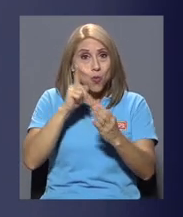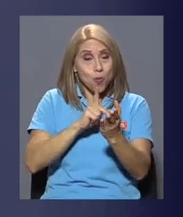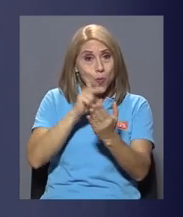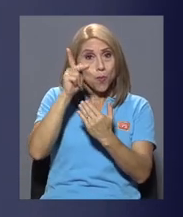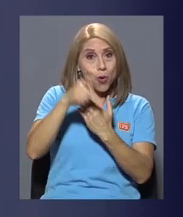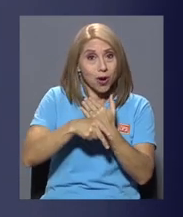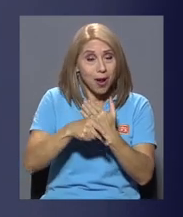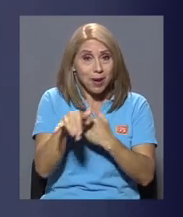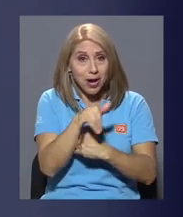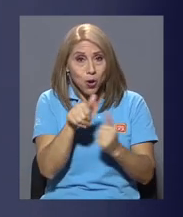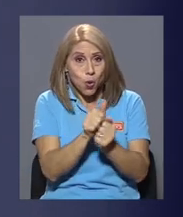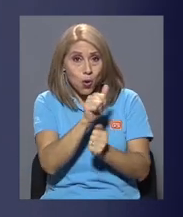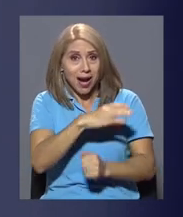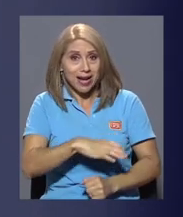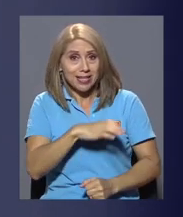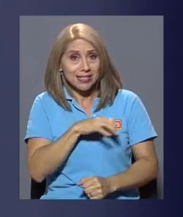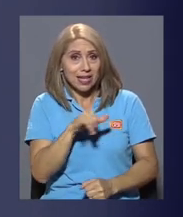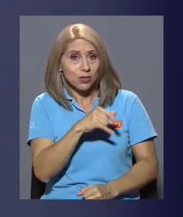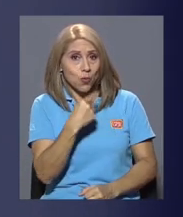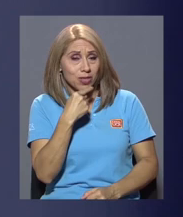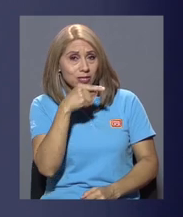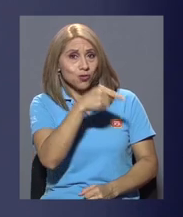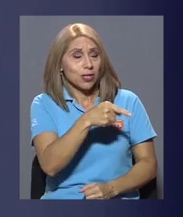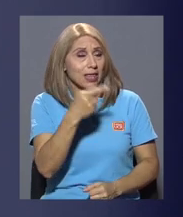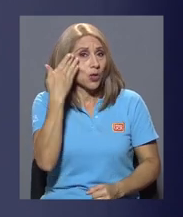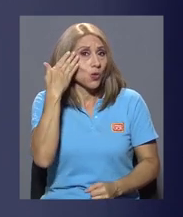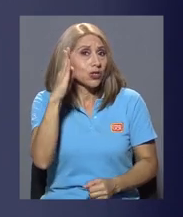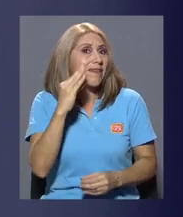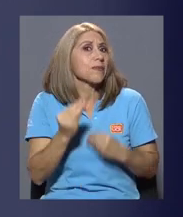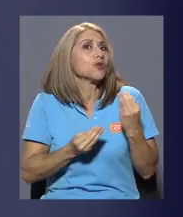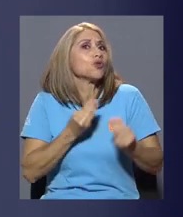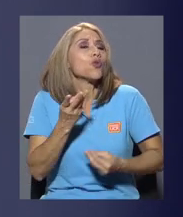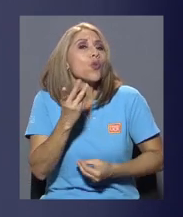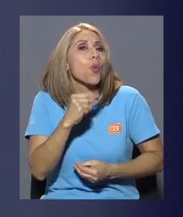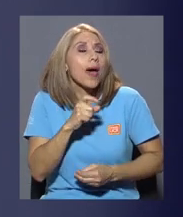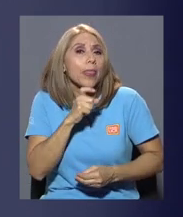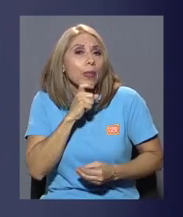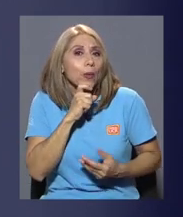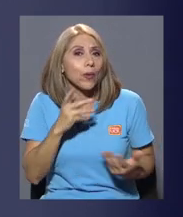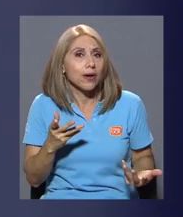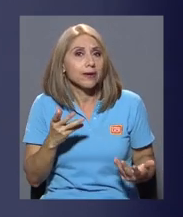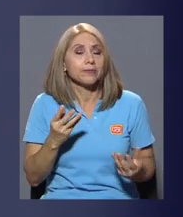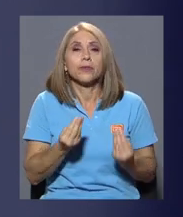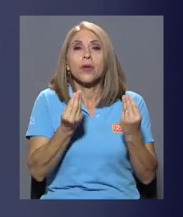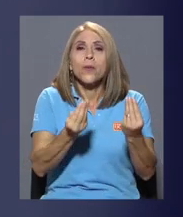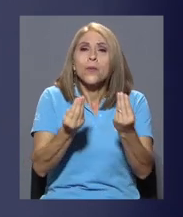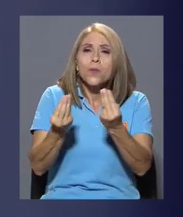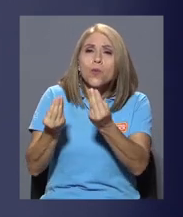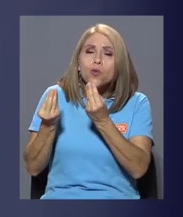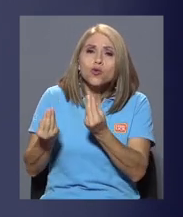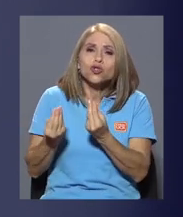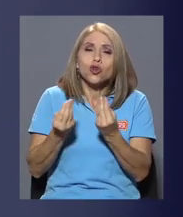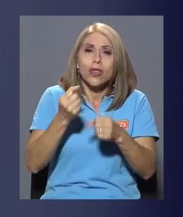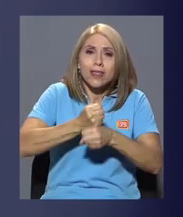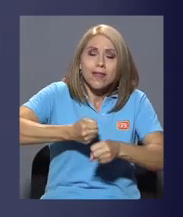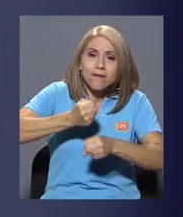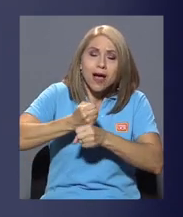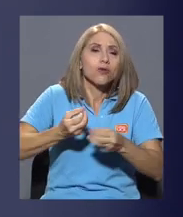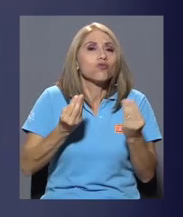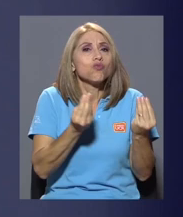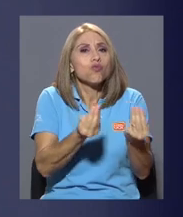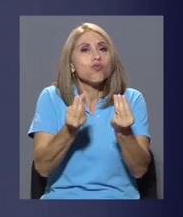características como las que estás mencionando ahorita y mucha de la producción no el financiamiento